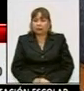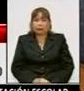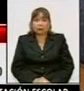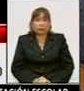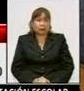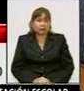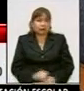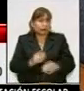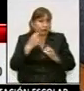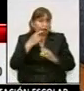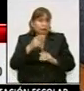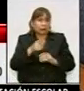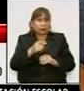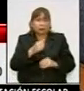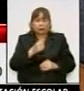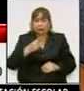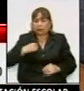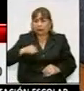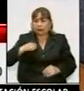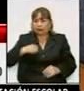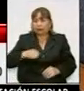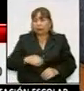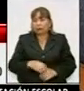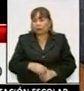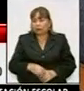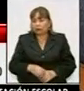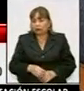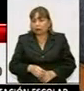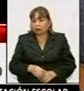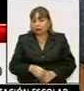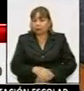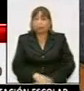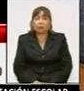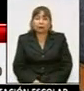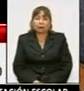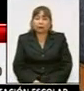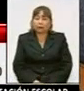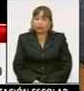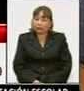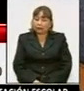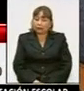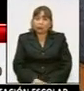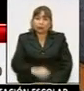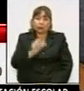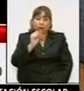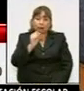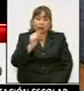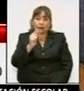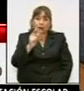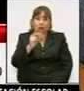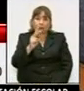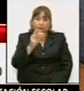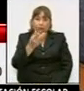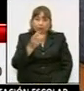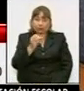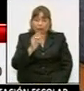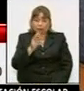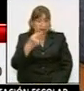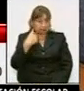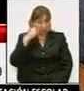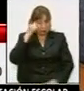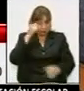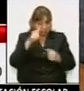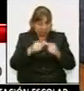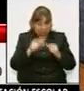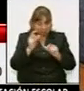Él ha sido de la municipalidad, sí, lo conozco también así con protocolarmente. ¿Salvador Castañeda Córdoba? No recuerdo ese